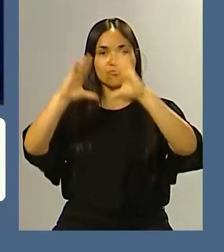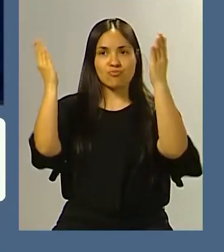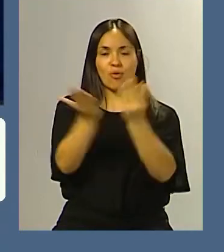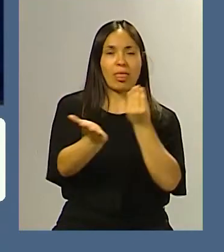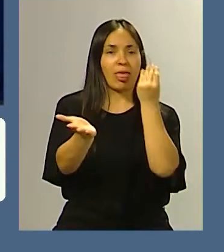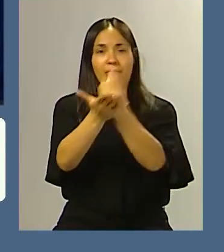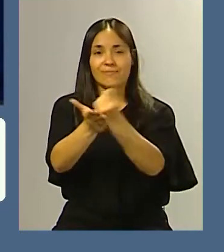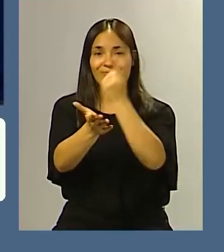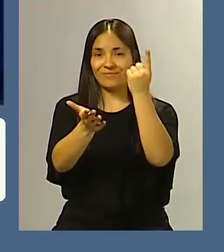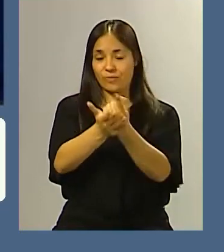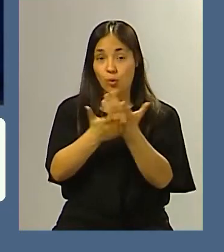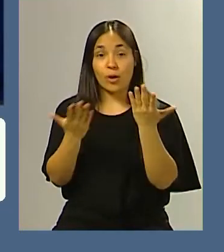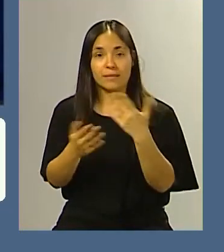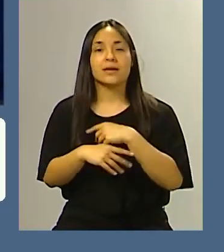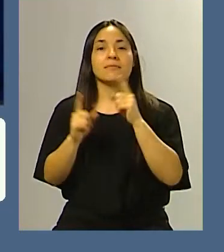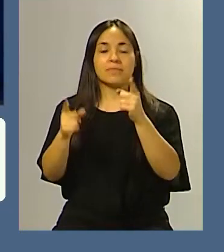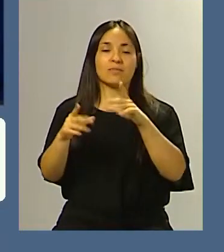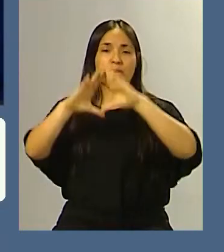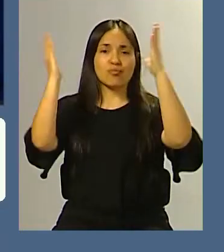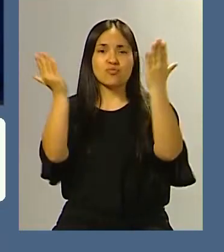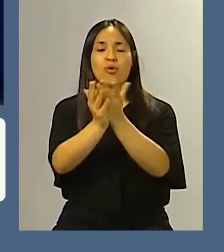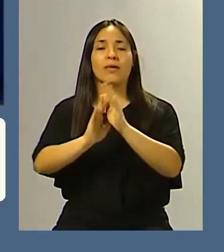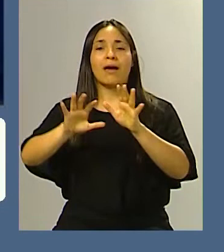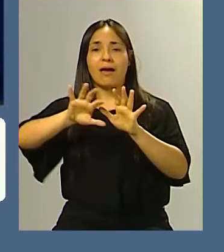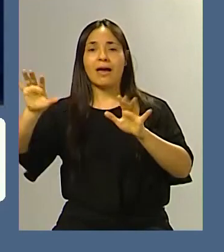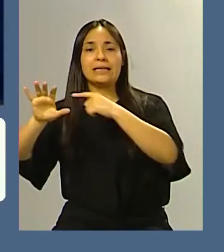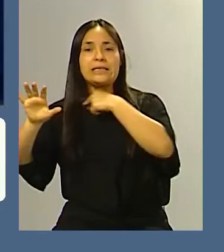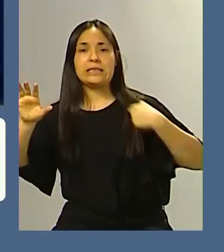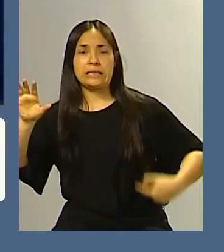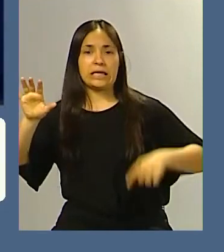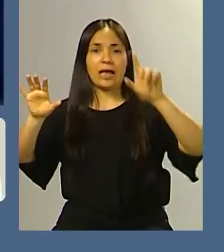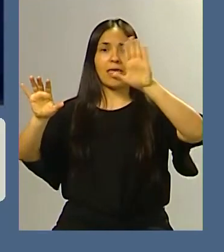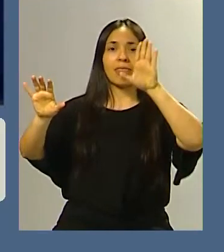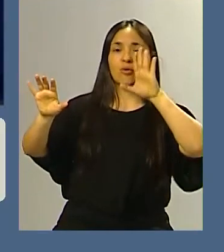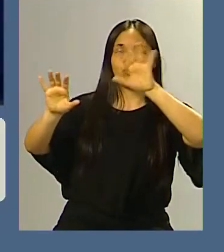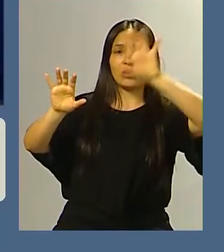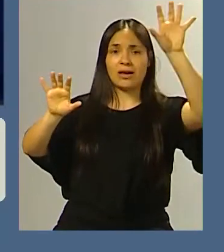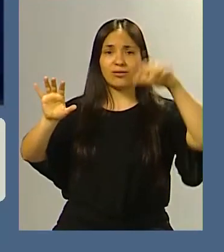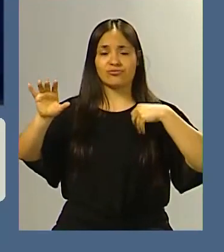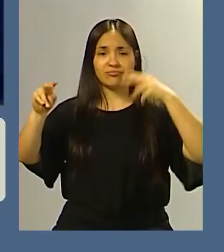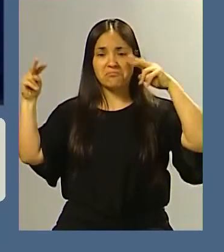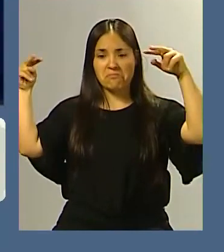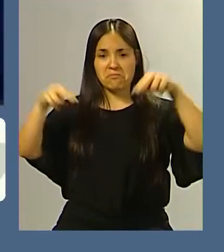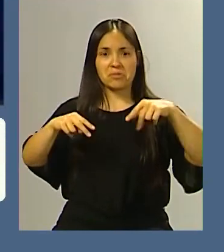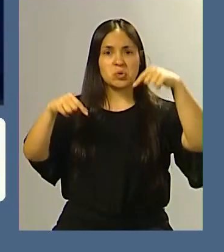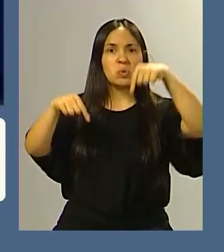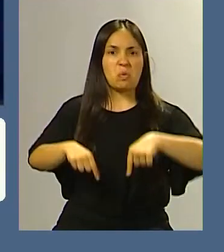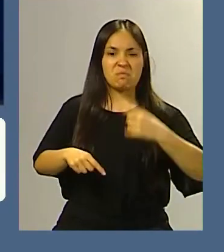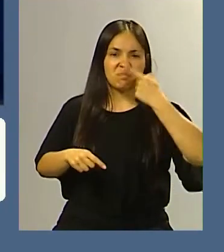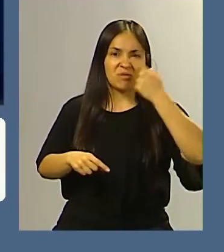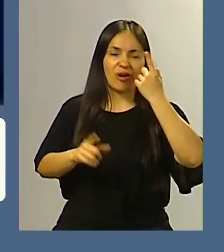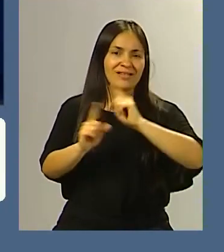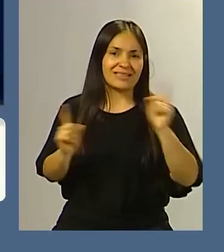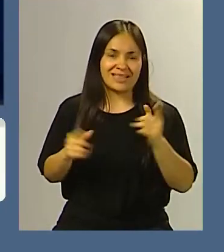mundo bipolar, dividido entre China y Estados Unidos, no es de interés del sur global, porque nosotros